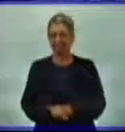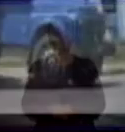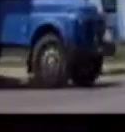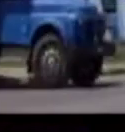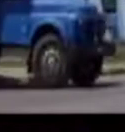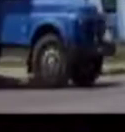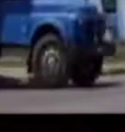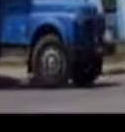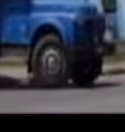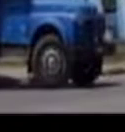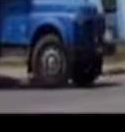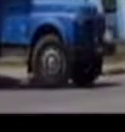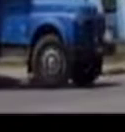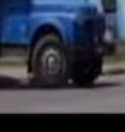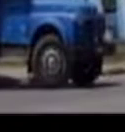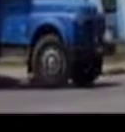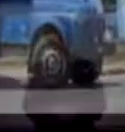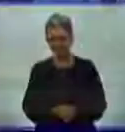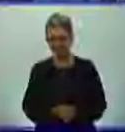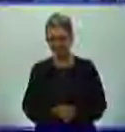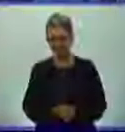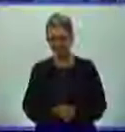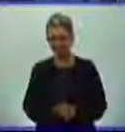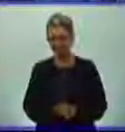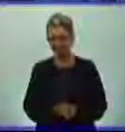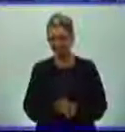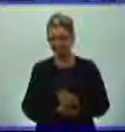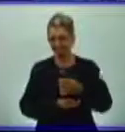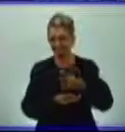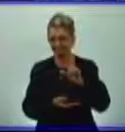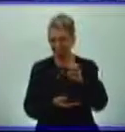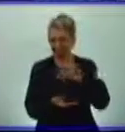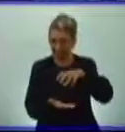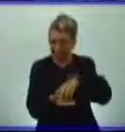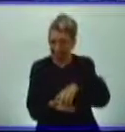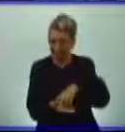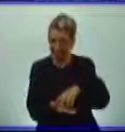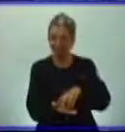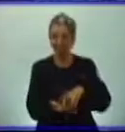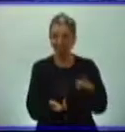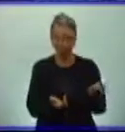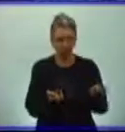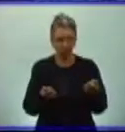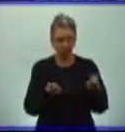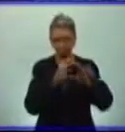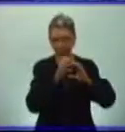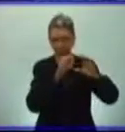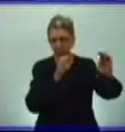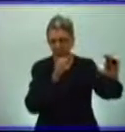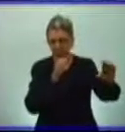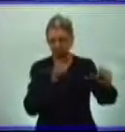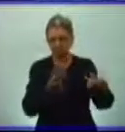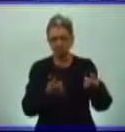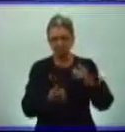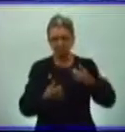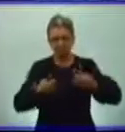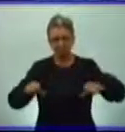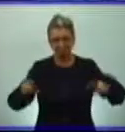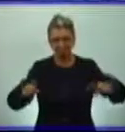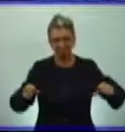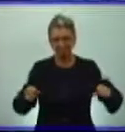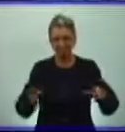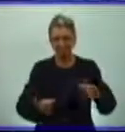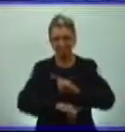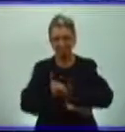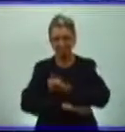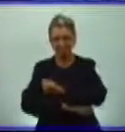En las ciudades existen los ómnibus, camiones, trenes, motos. En cambio, en